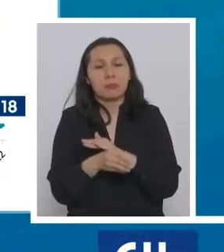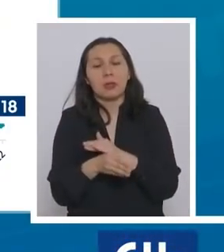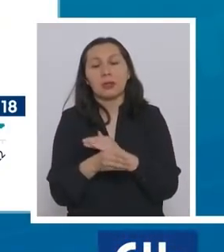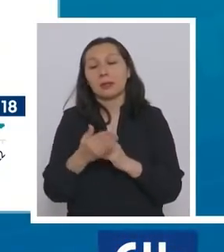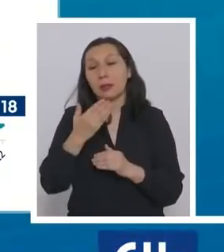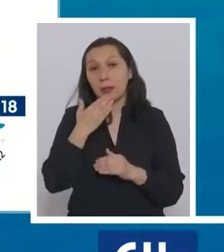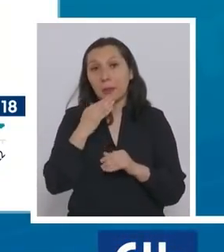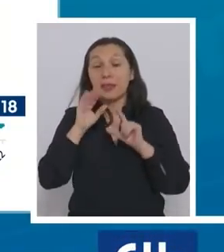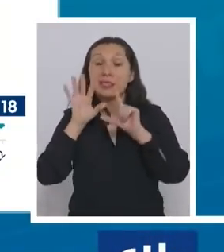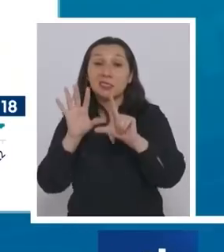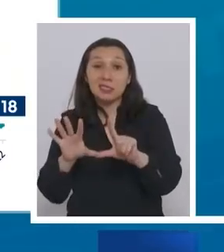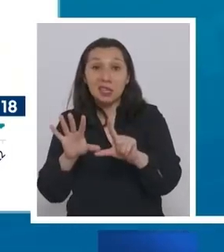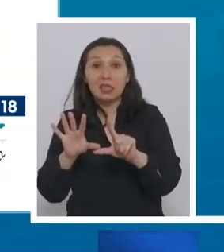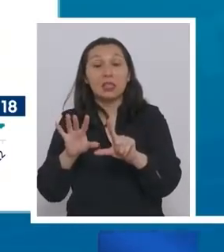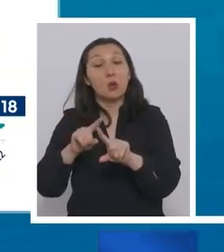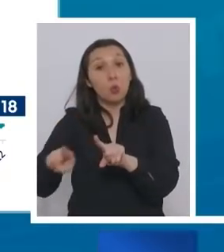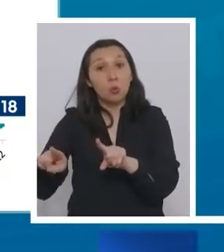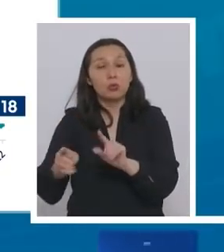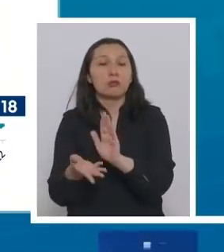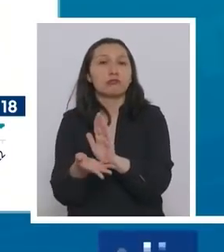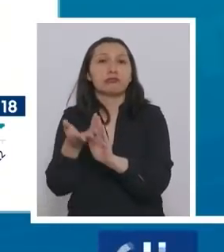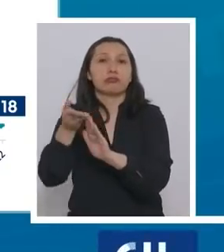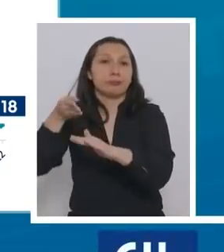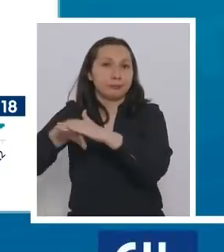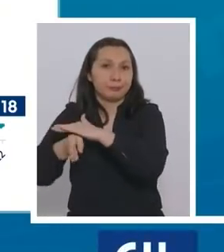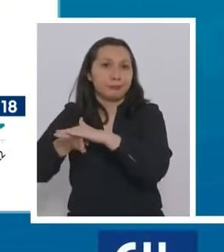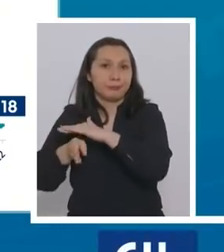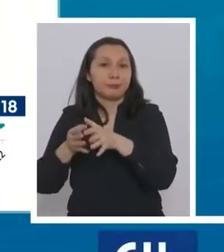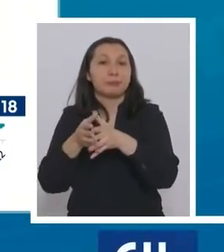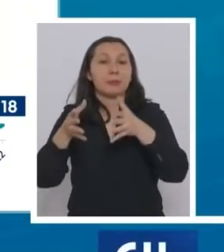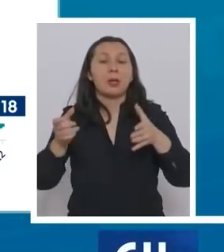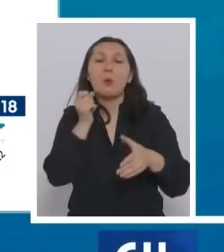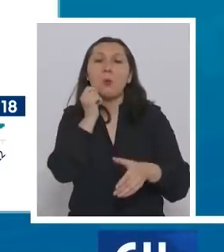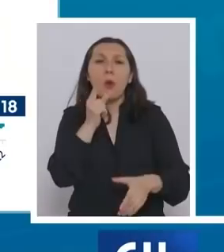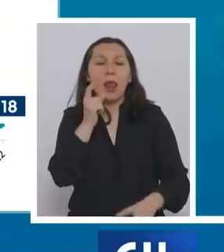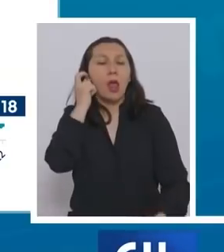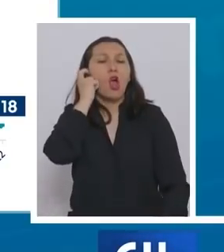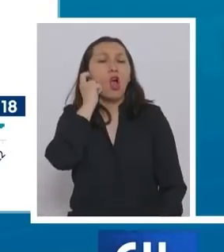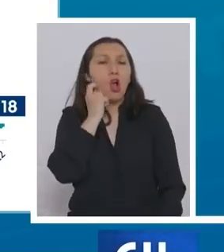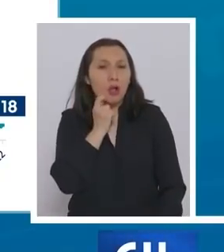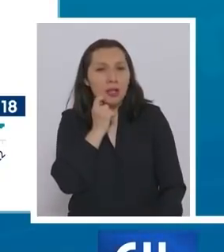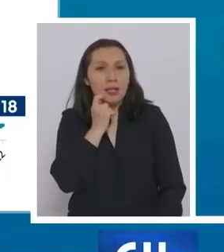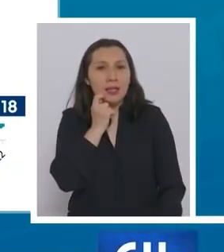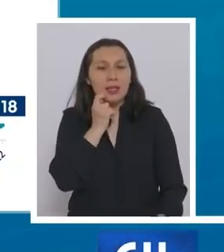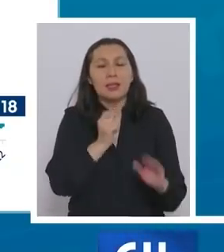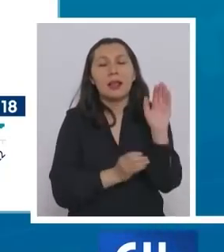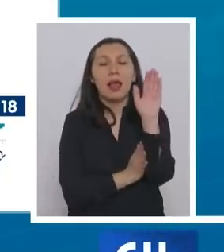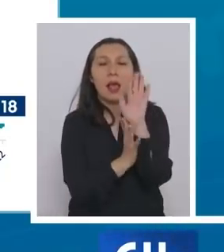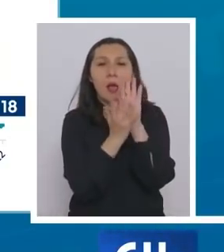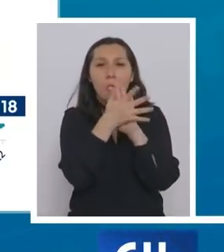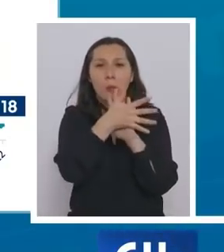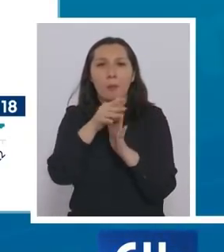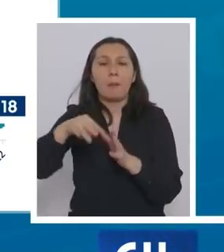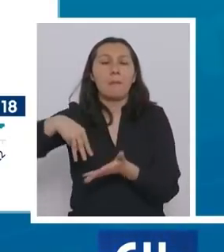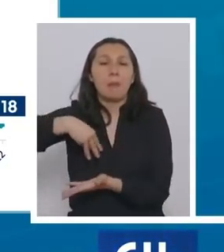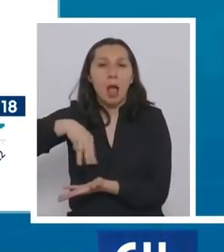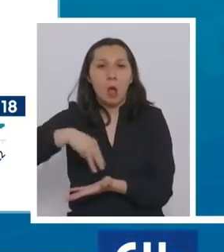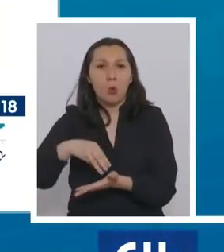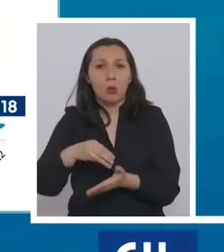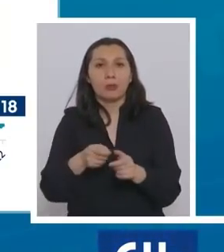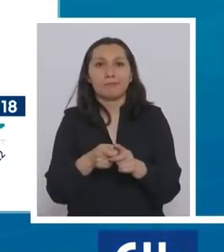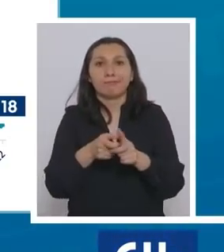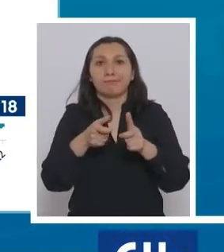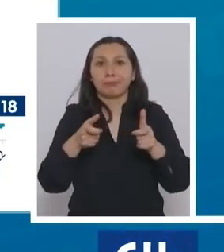y 7 aumentaron su número, destacando las regiones de O'Higgins, la Araucanía y el Maule.